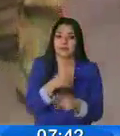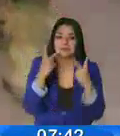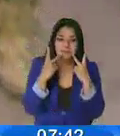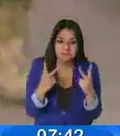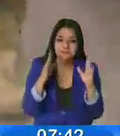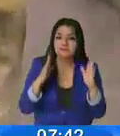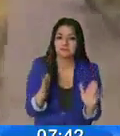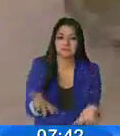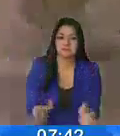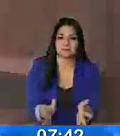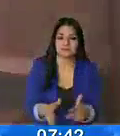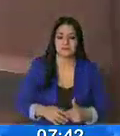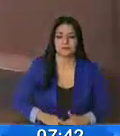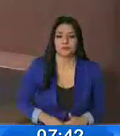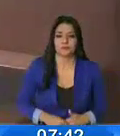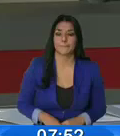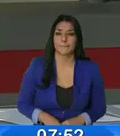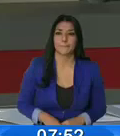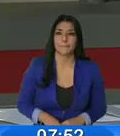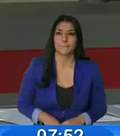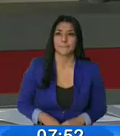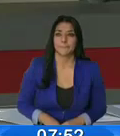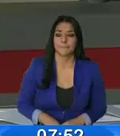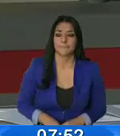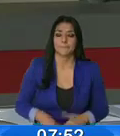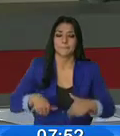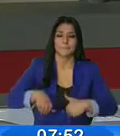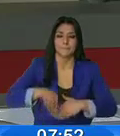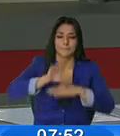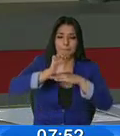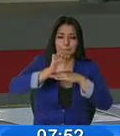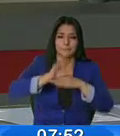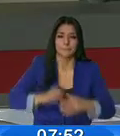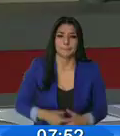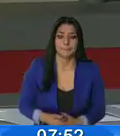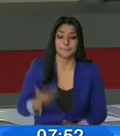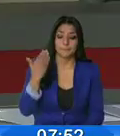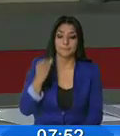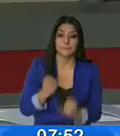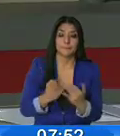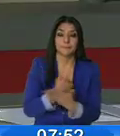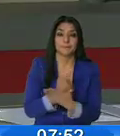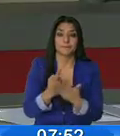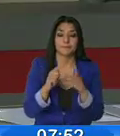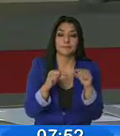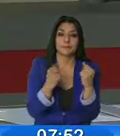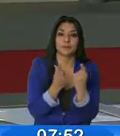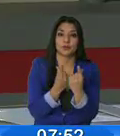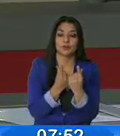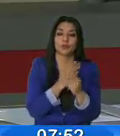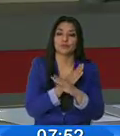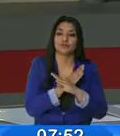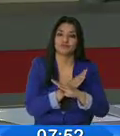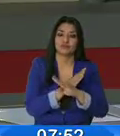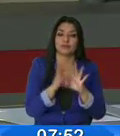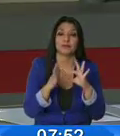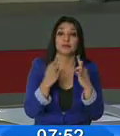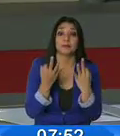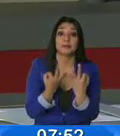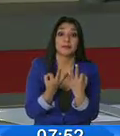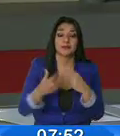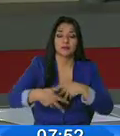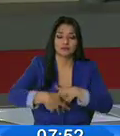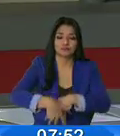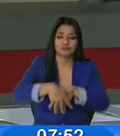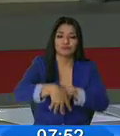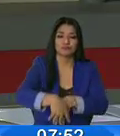posibilidad. Informó Javier Rosero. Estamos de vuelta a nuestro país este fin de semana. Colectivos de defensa de la familia realizaron una